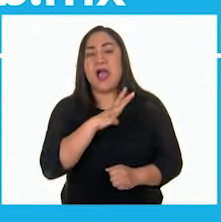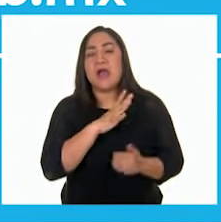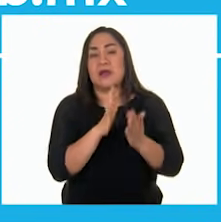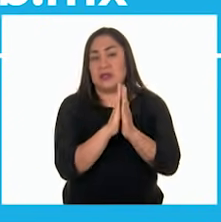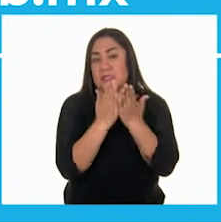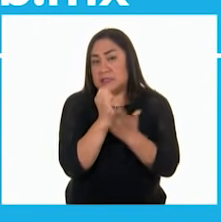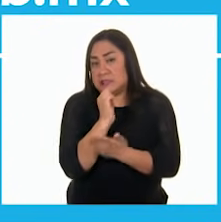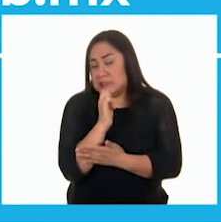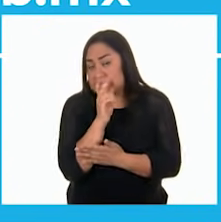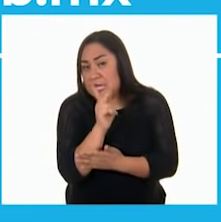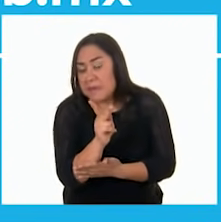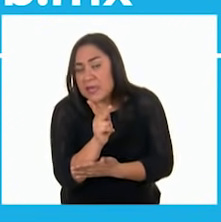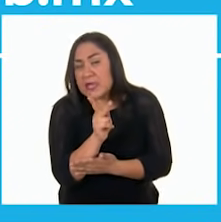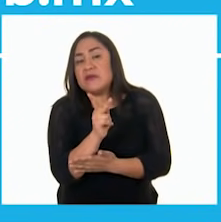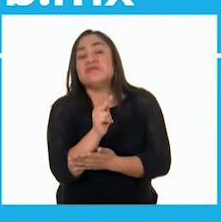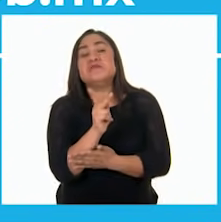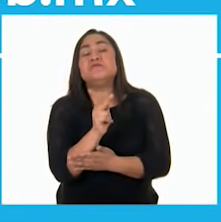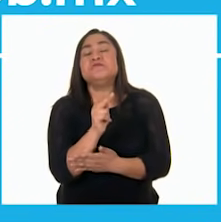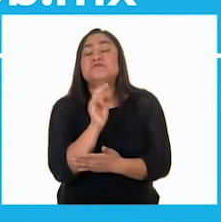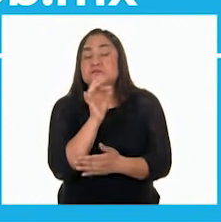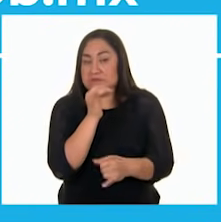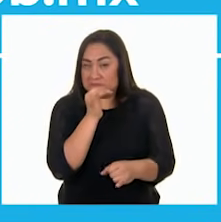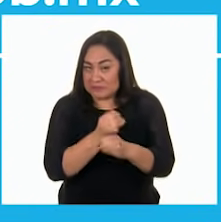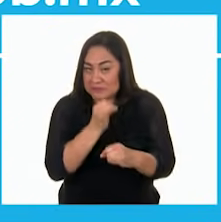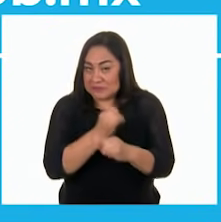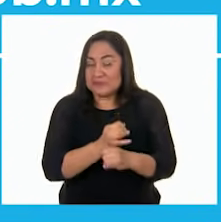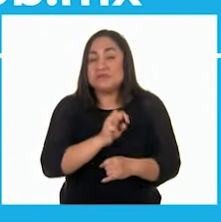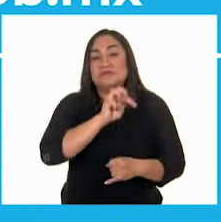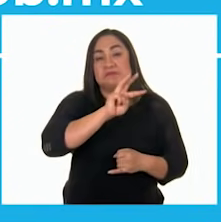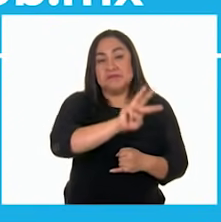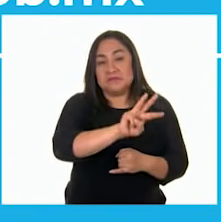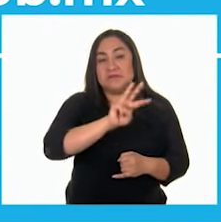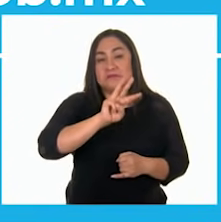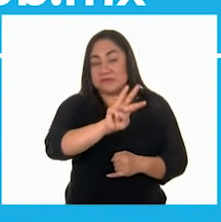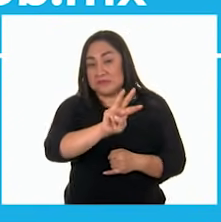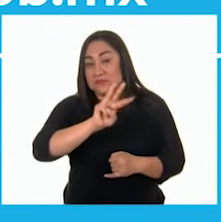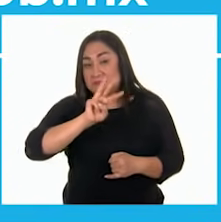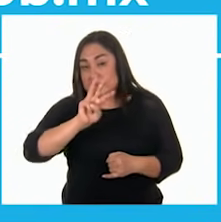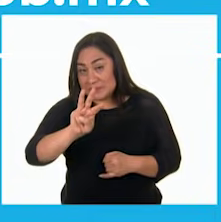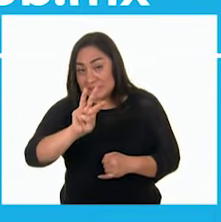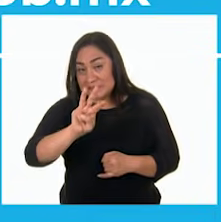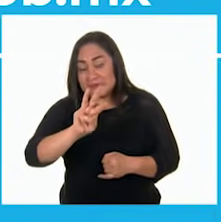encontrar los libros de texto en la página